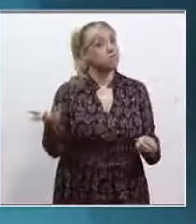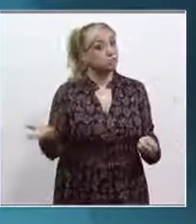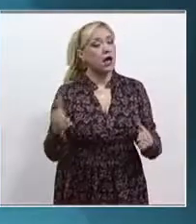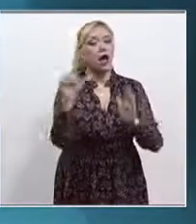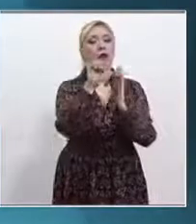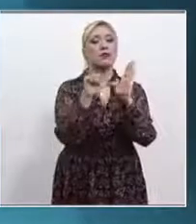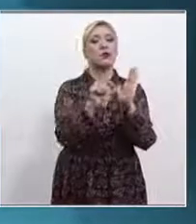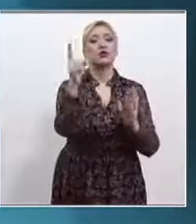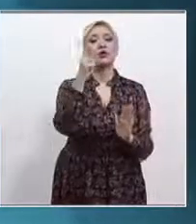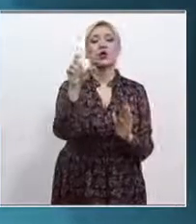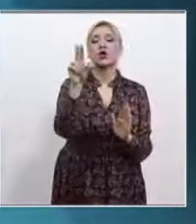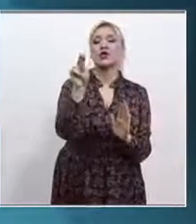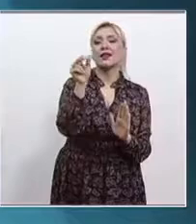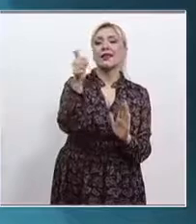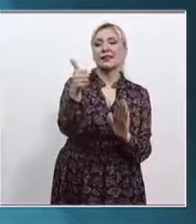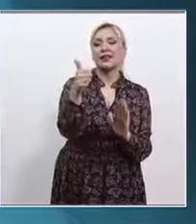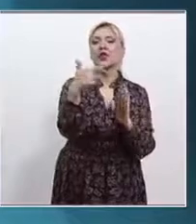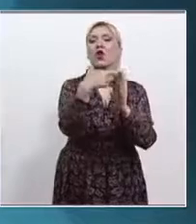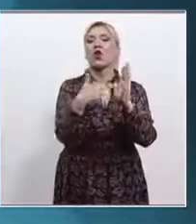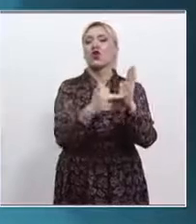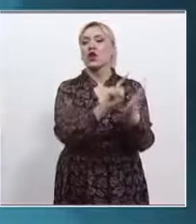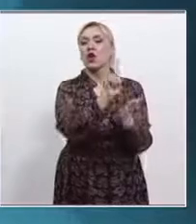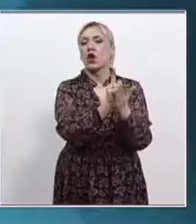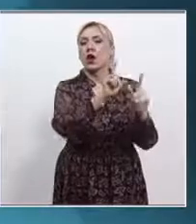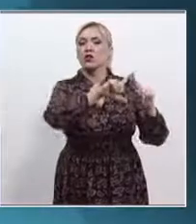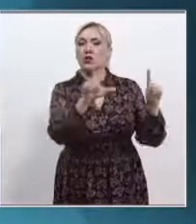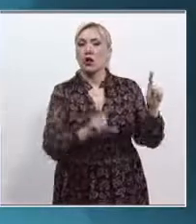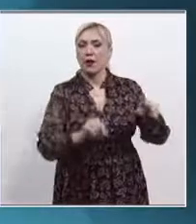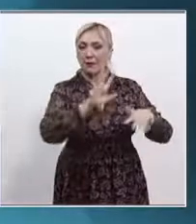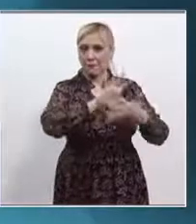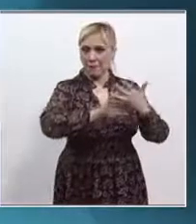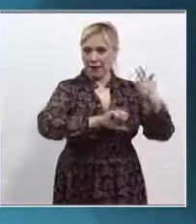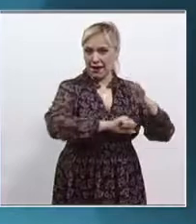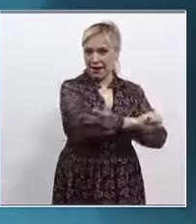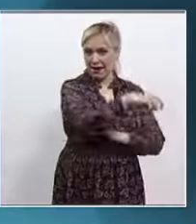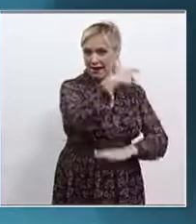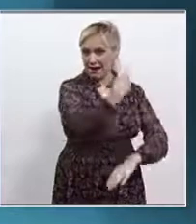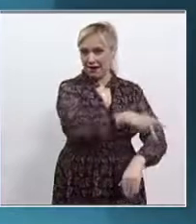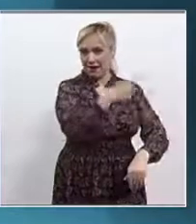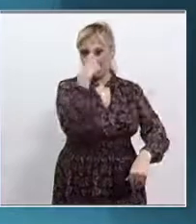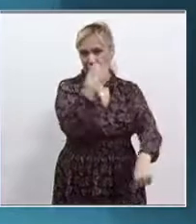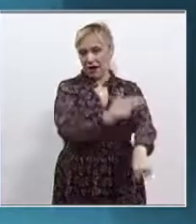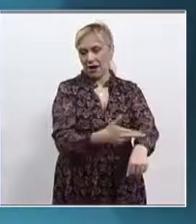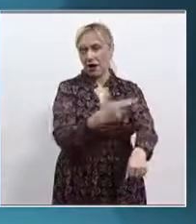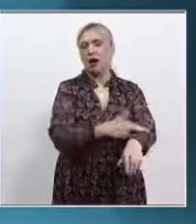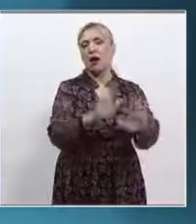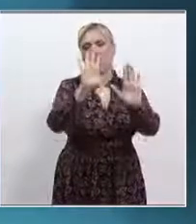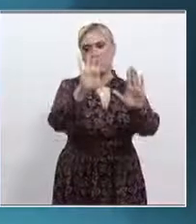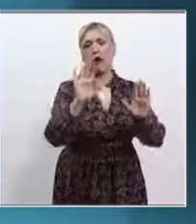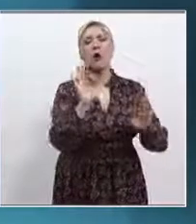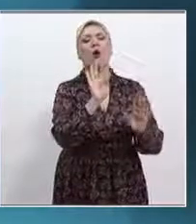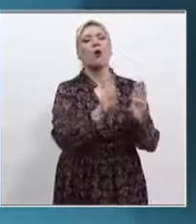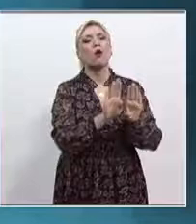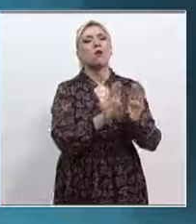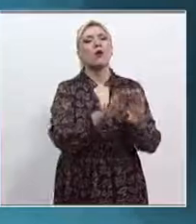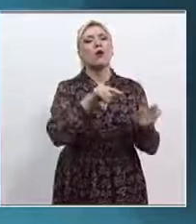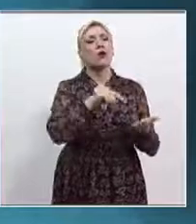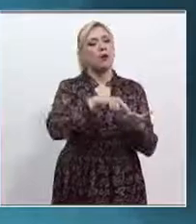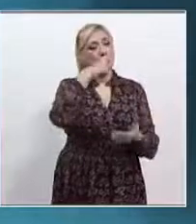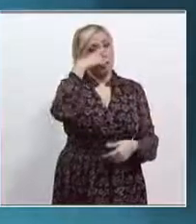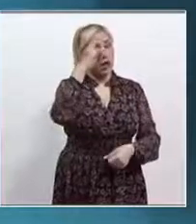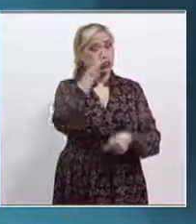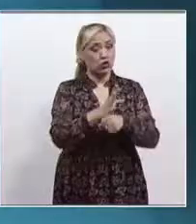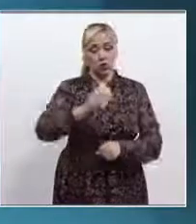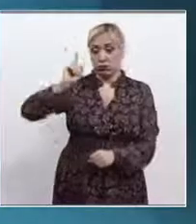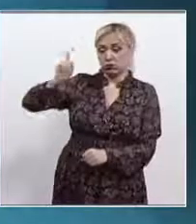artículo 186 del Código Nacional de Procedimientos Penales no establece que la extinción de la acción penal sea solo para los